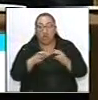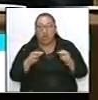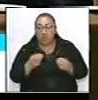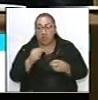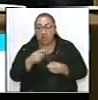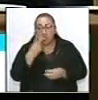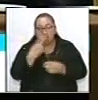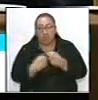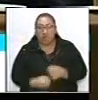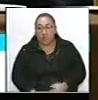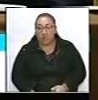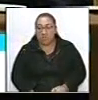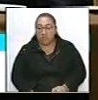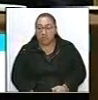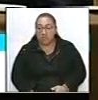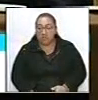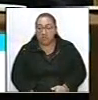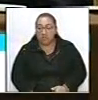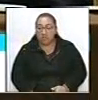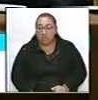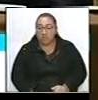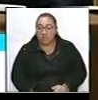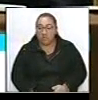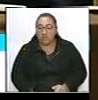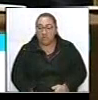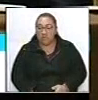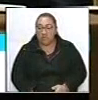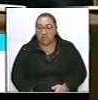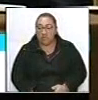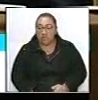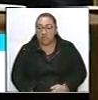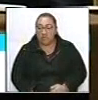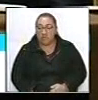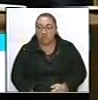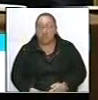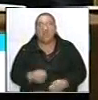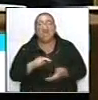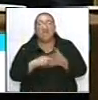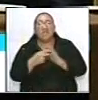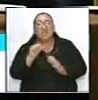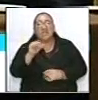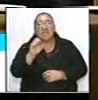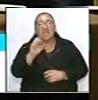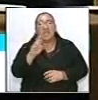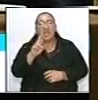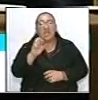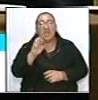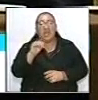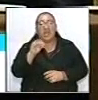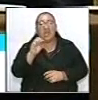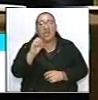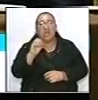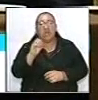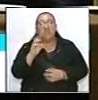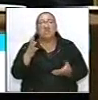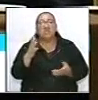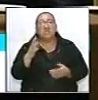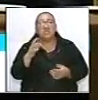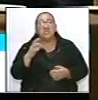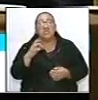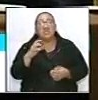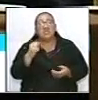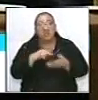poco de confianza, porque somos serenos. ¿Qué es sereno? La palabra sereno, mantener la serenidad, ¿no? Mantener la serenidad y dar la calma, darle una seguridad a la